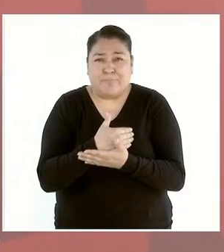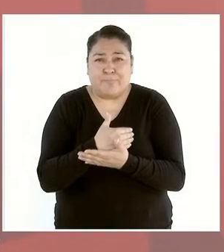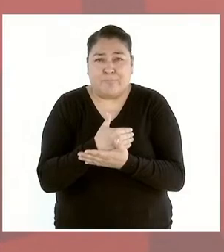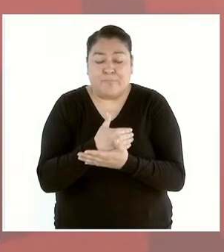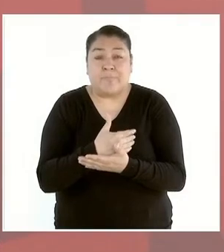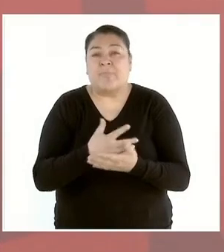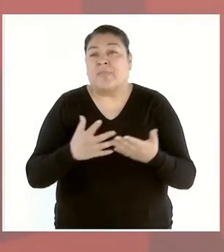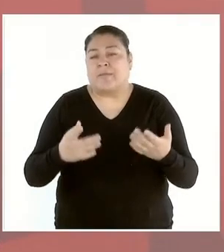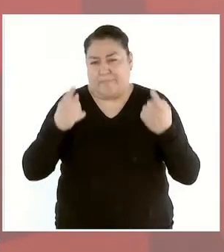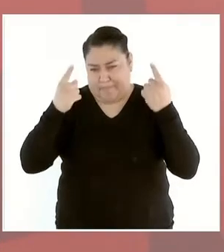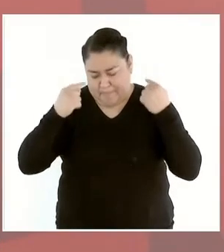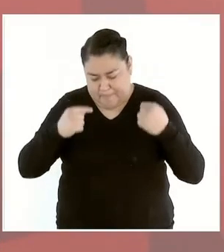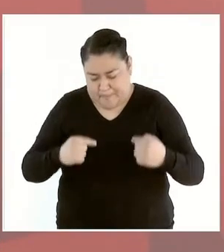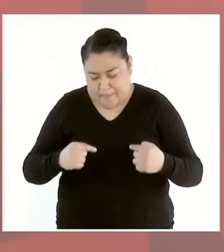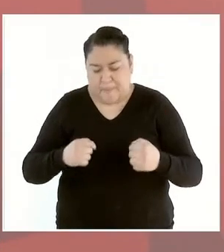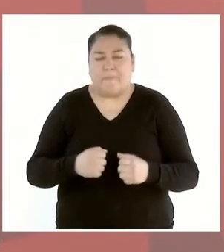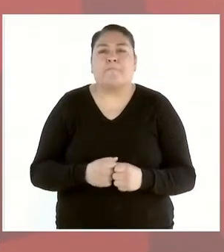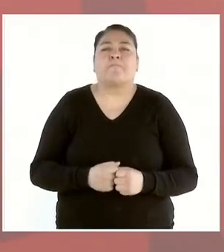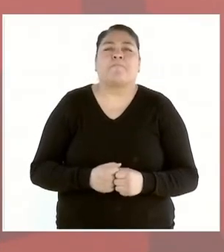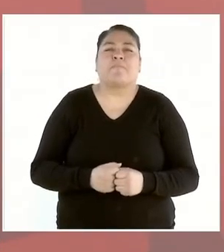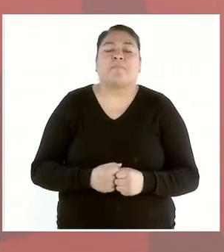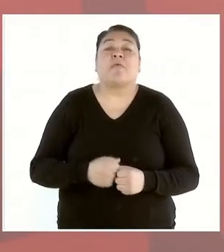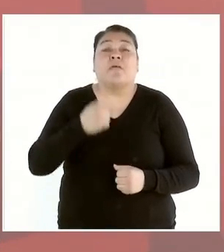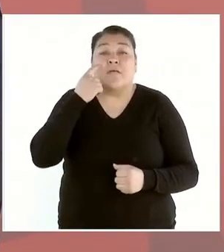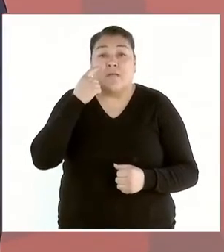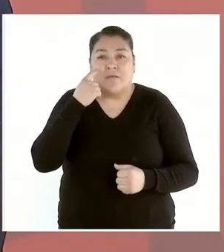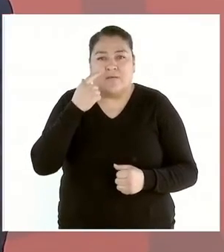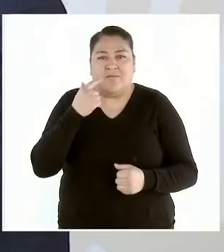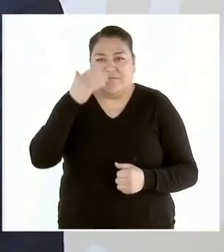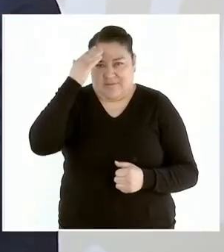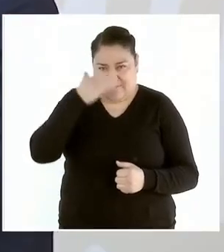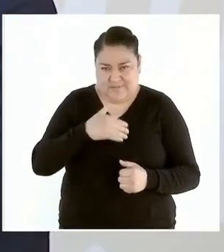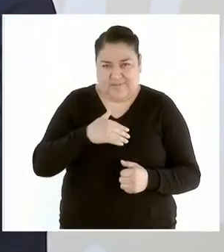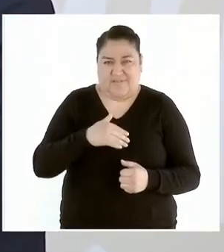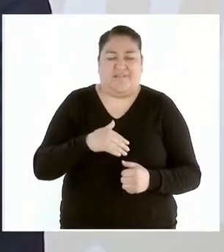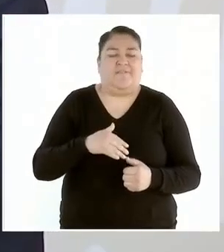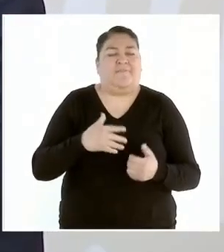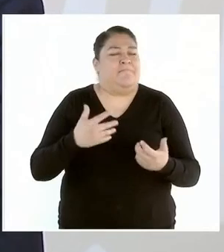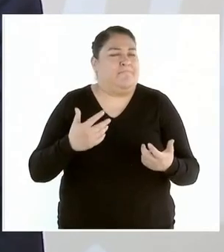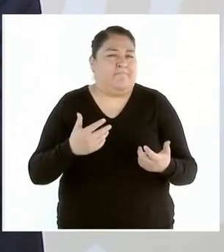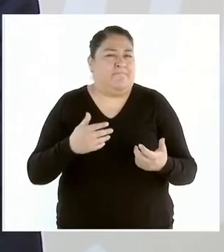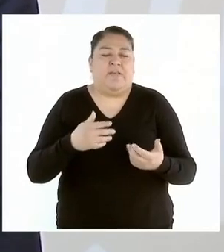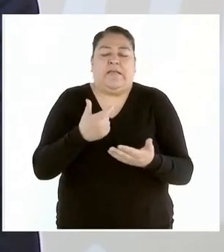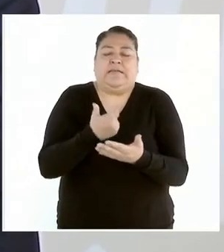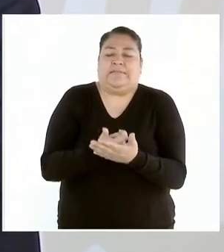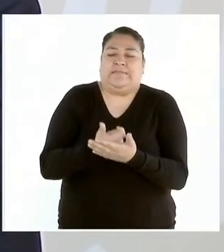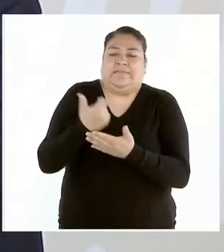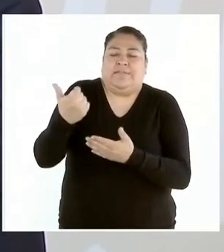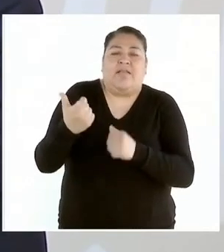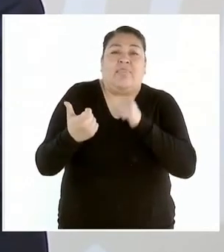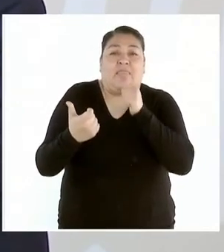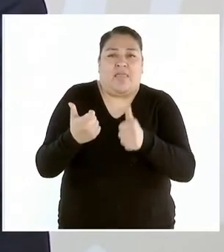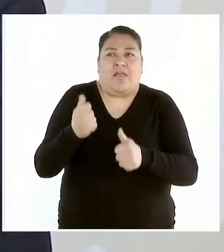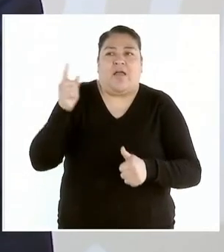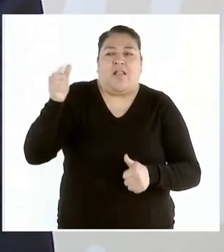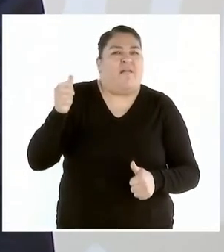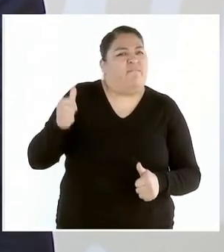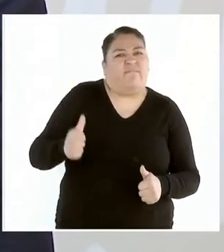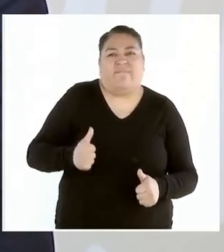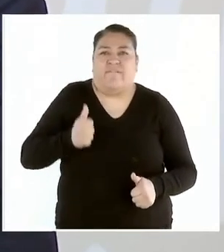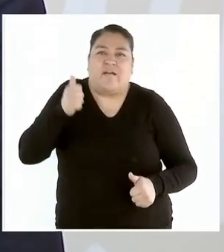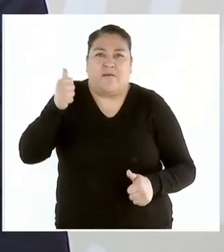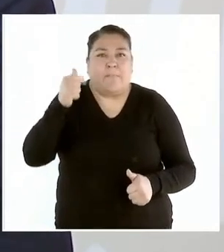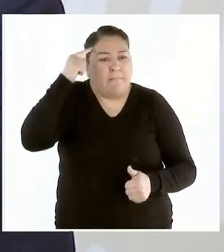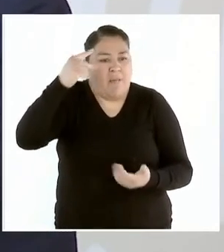la otra prueba de que la moratoria fue únicamente el pretexto para